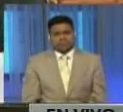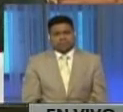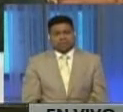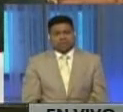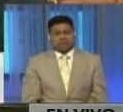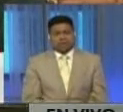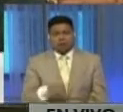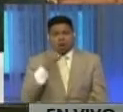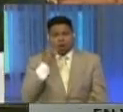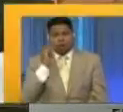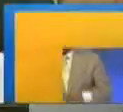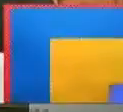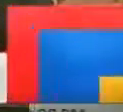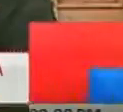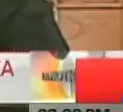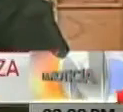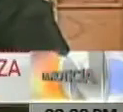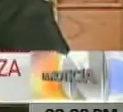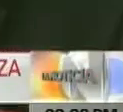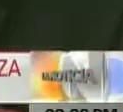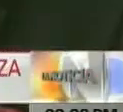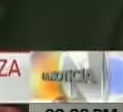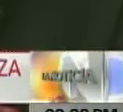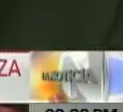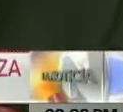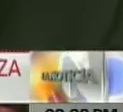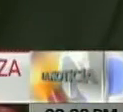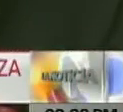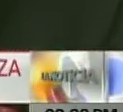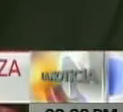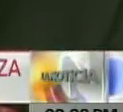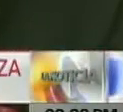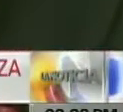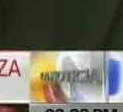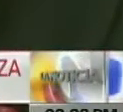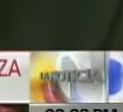Estados Unidos. Michael Fell, un fenómeno. 5